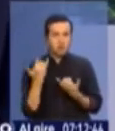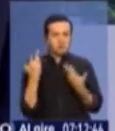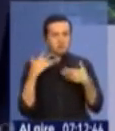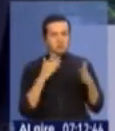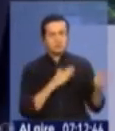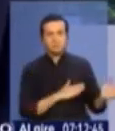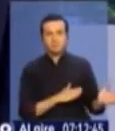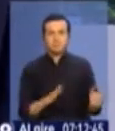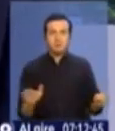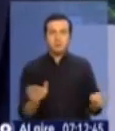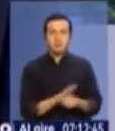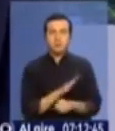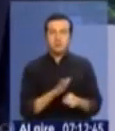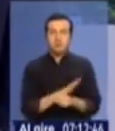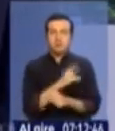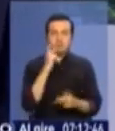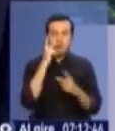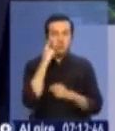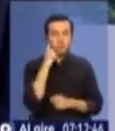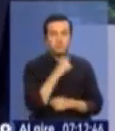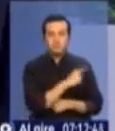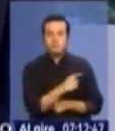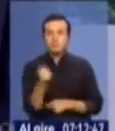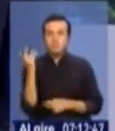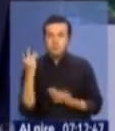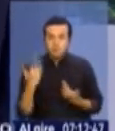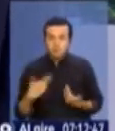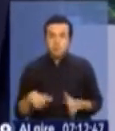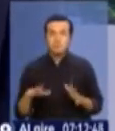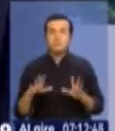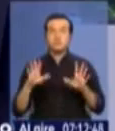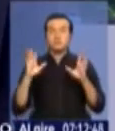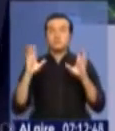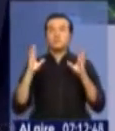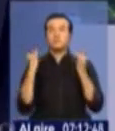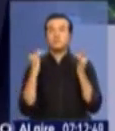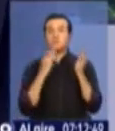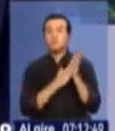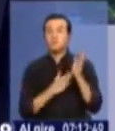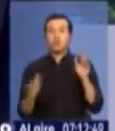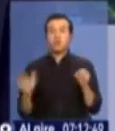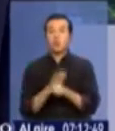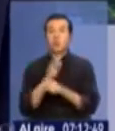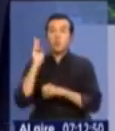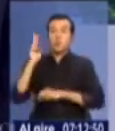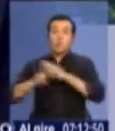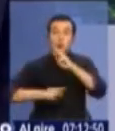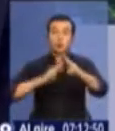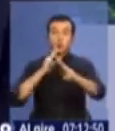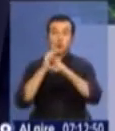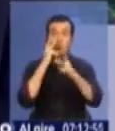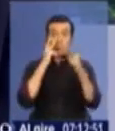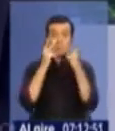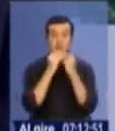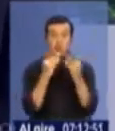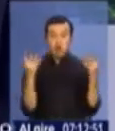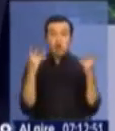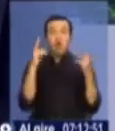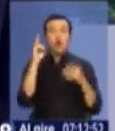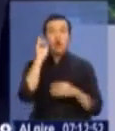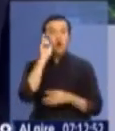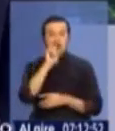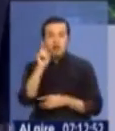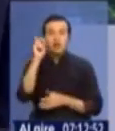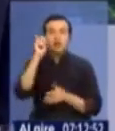visibilizar lo que tenemos lo que estamos haciendo y todo el mundo puede ver están los hoteles contratados hay